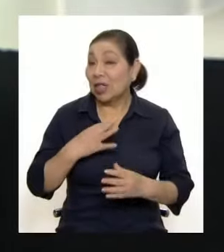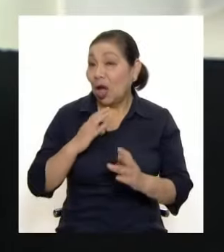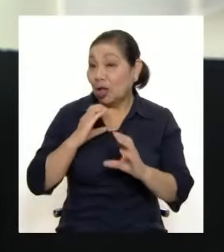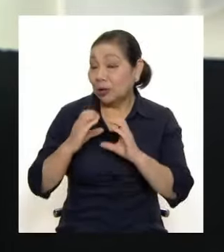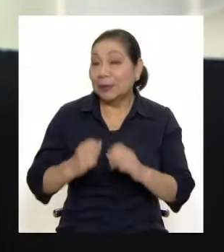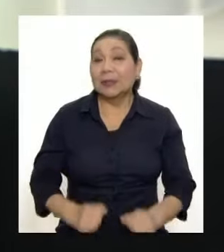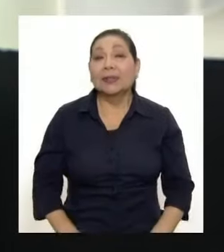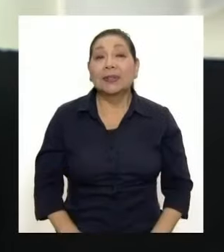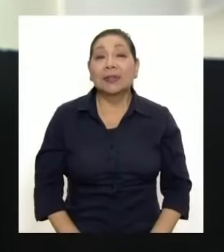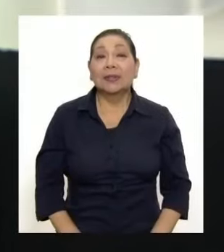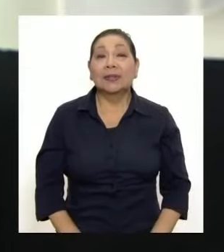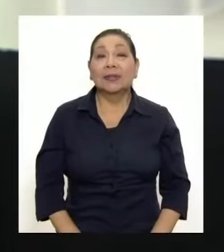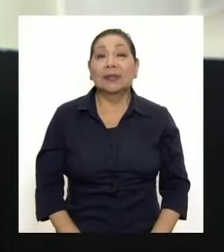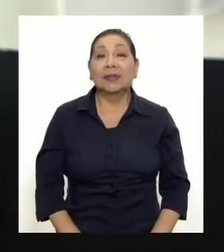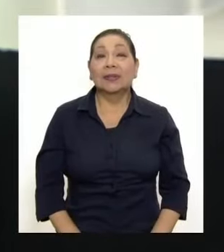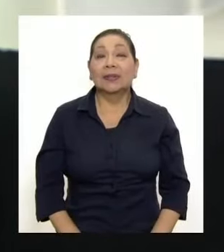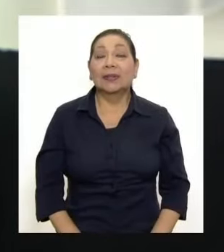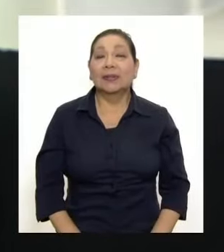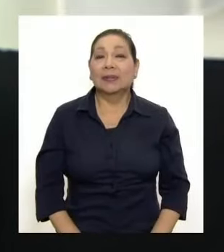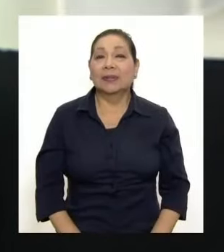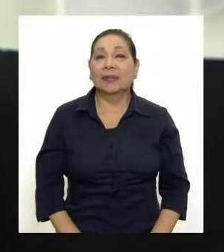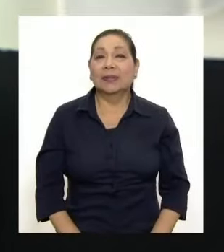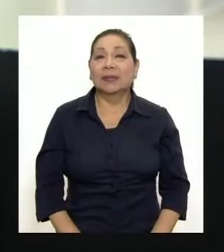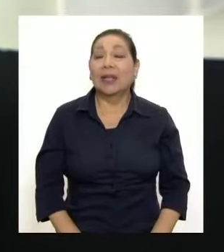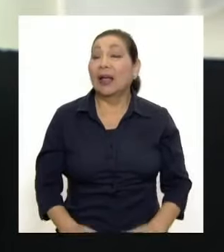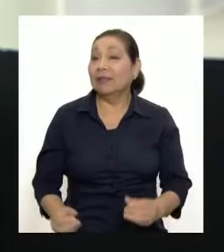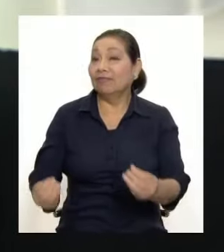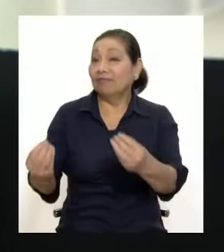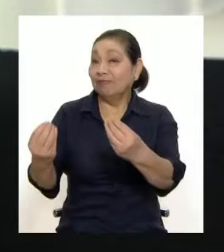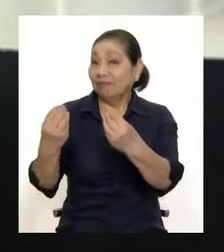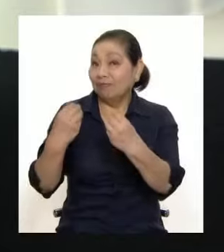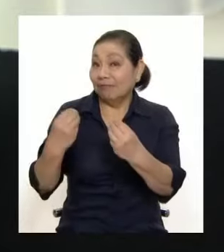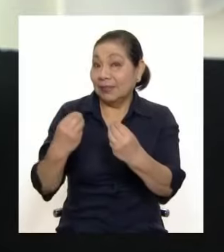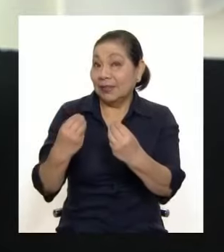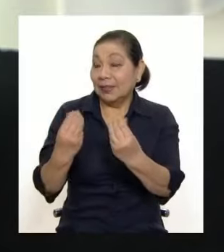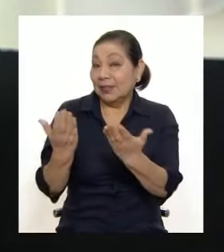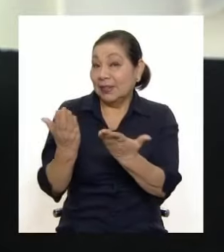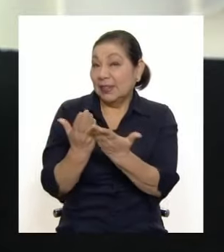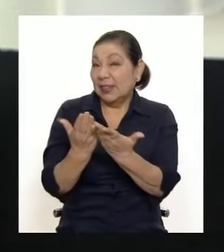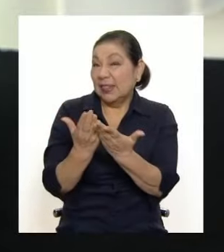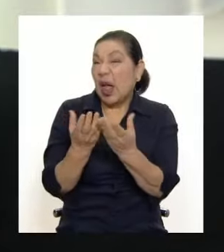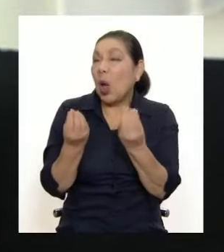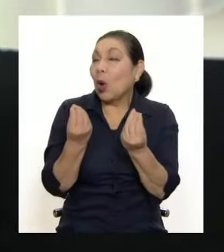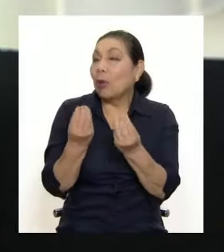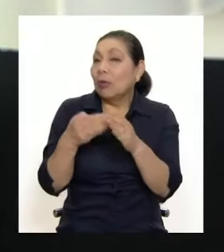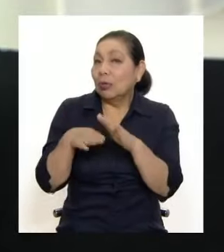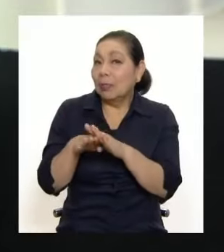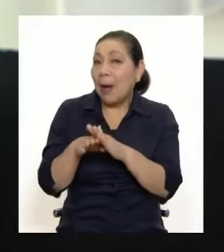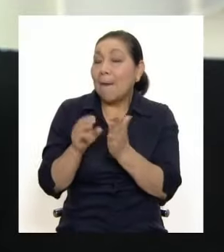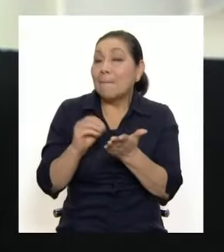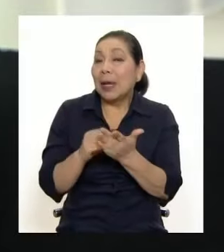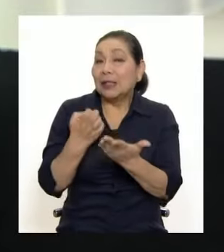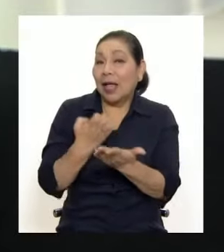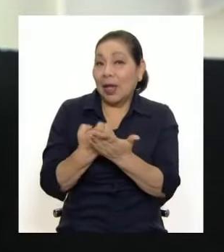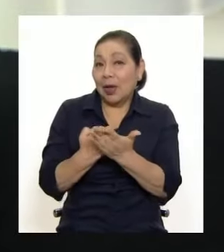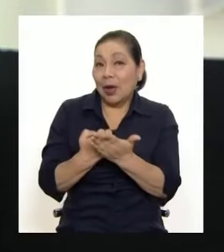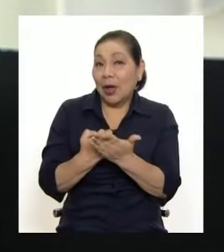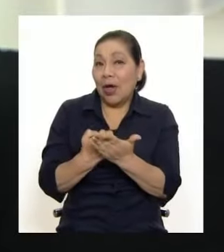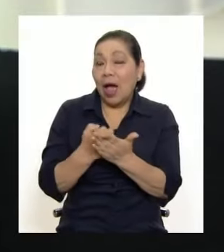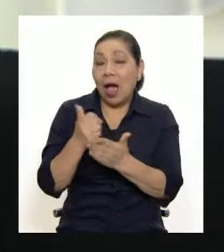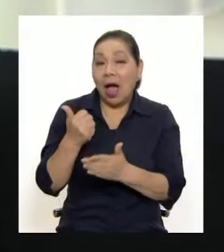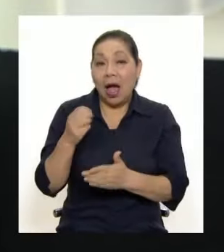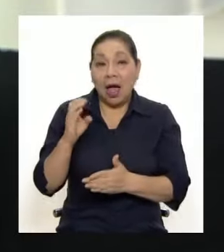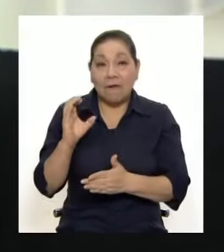conversación nos vamos con nuestro segmento la clase en la que podremos conocer por qué no ha ingresado más economías al Foro